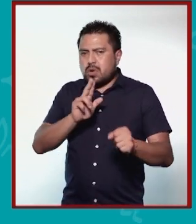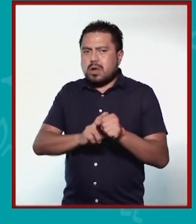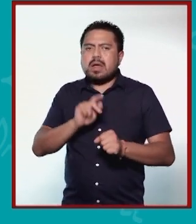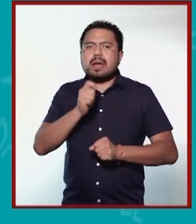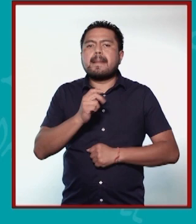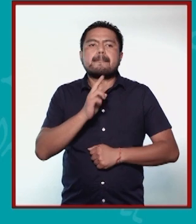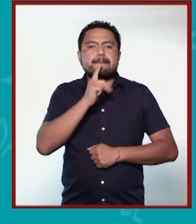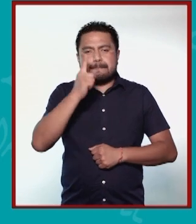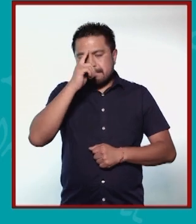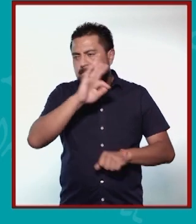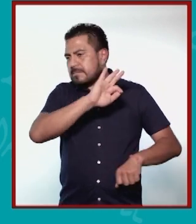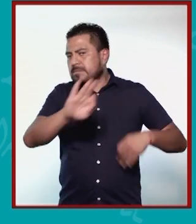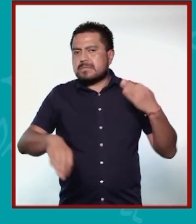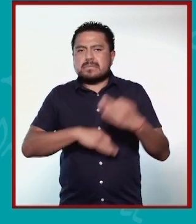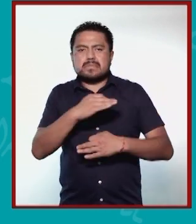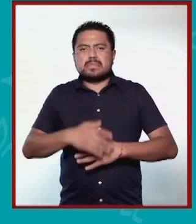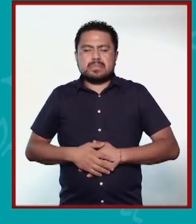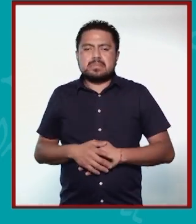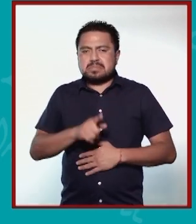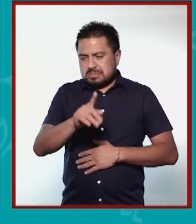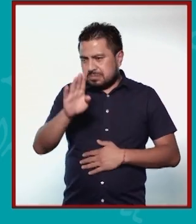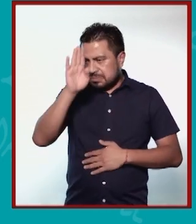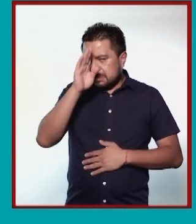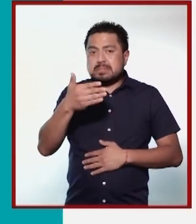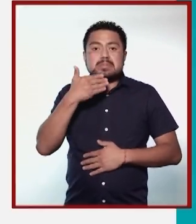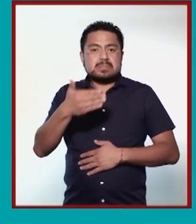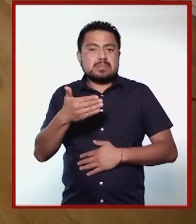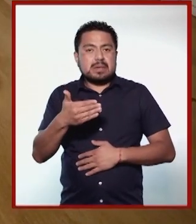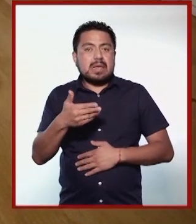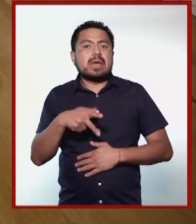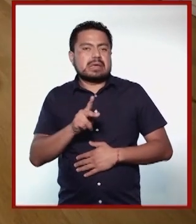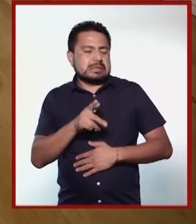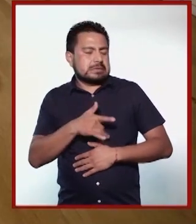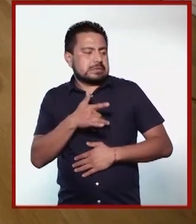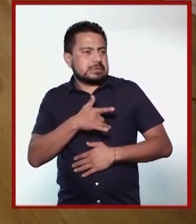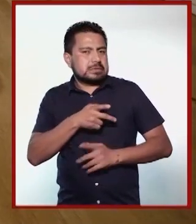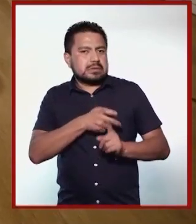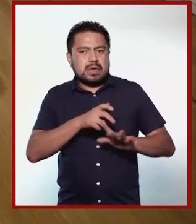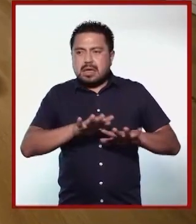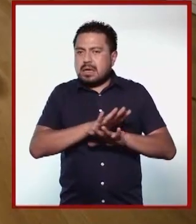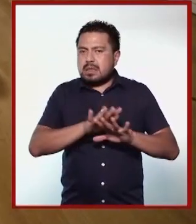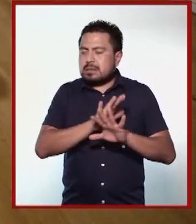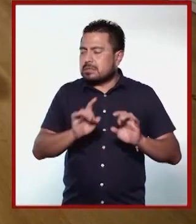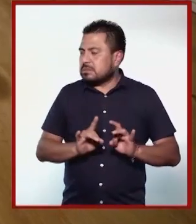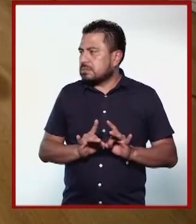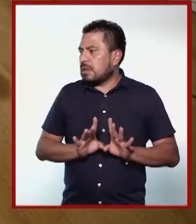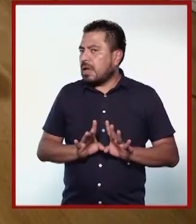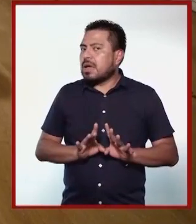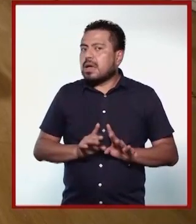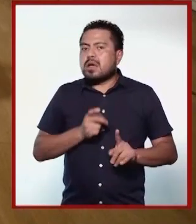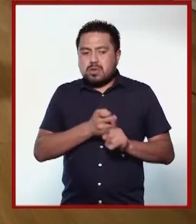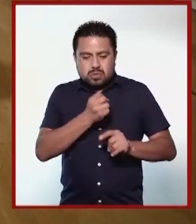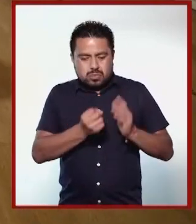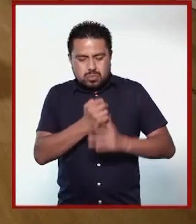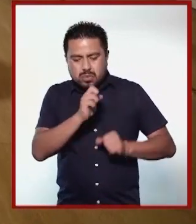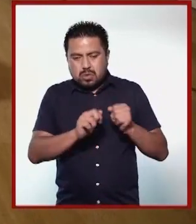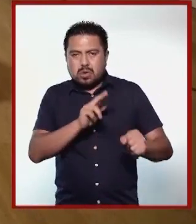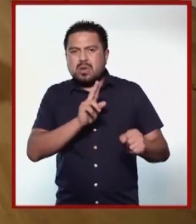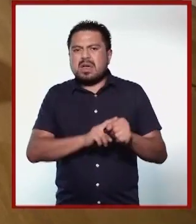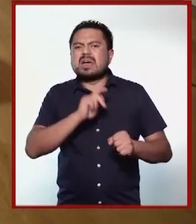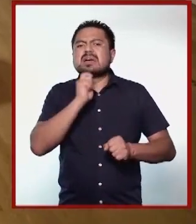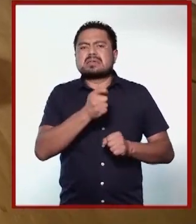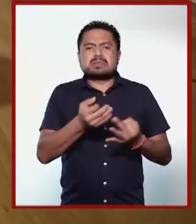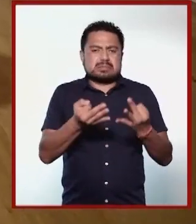sea mejor para todas y todos? Piénsalo muy bien. Aunque pareciera un cambio repentino, esta nueva normalidad es,